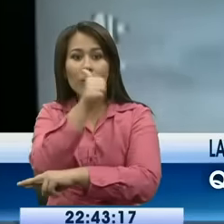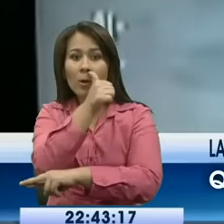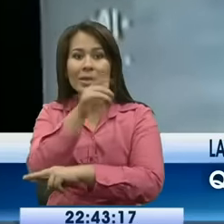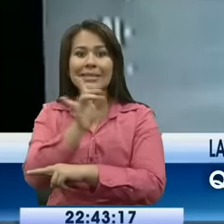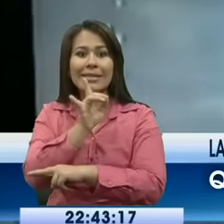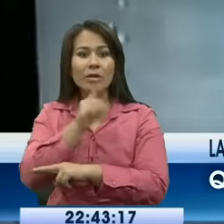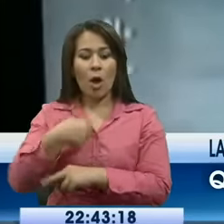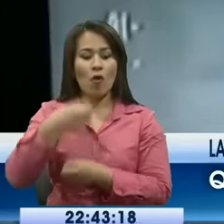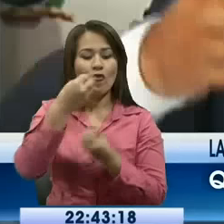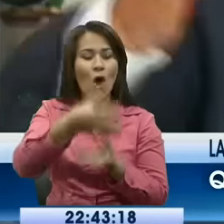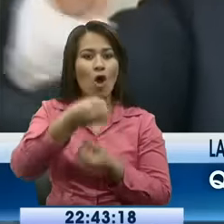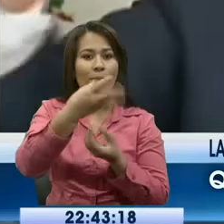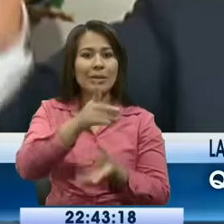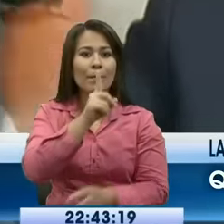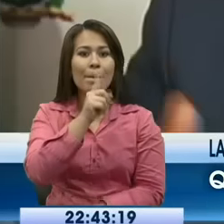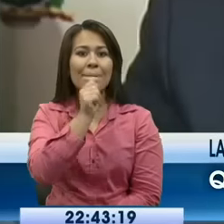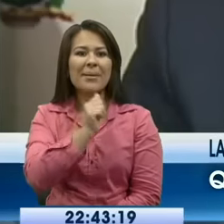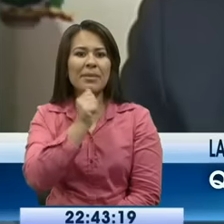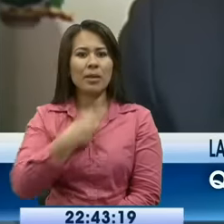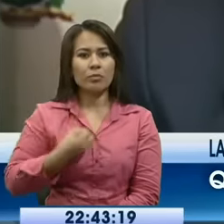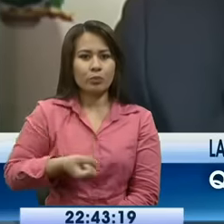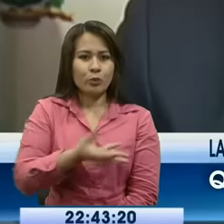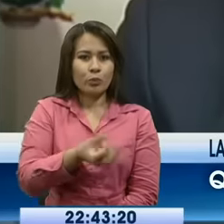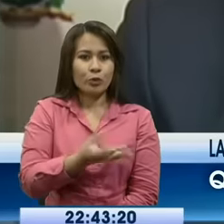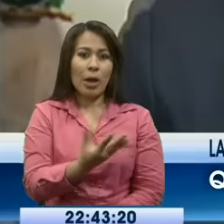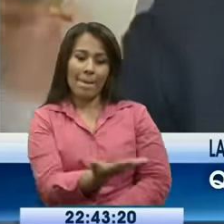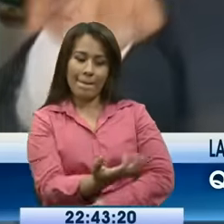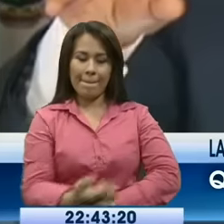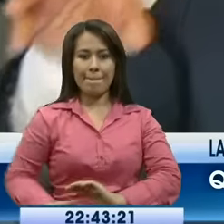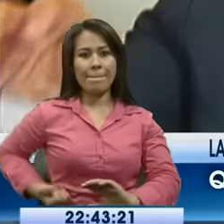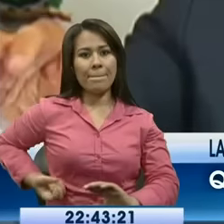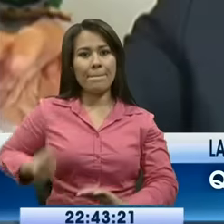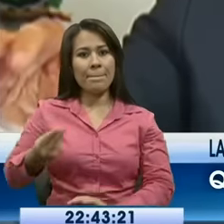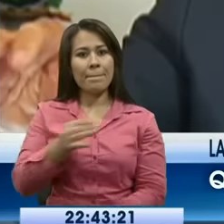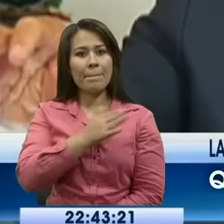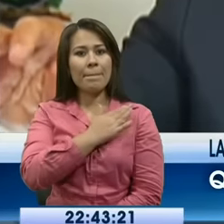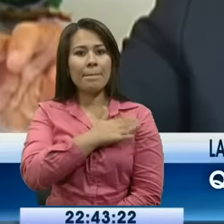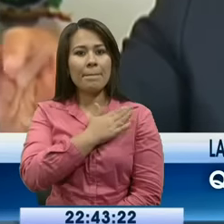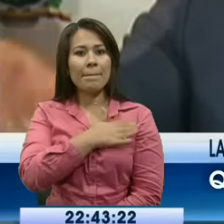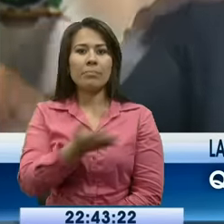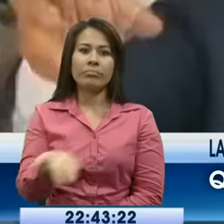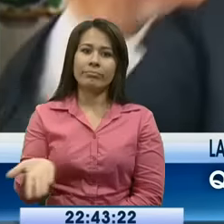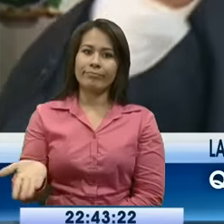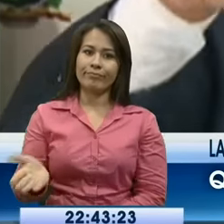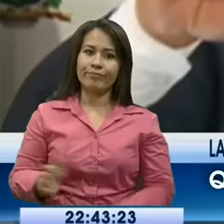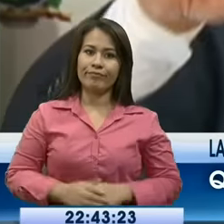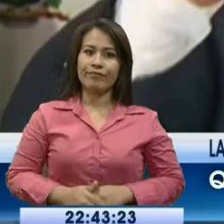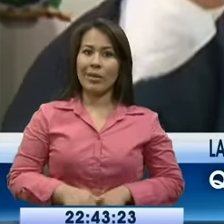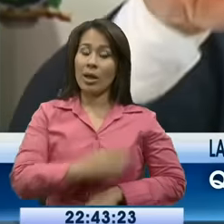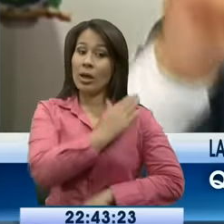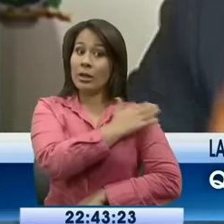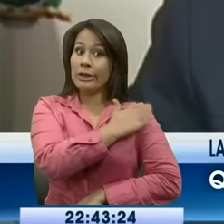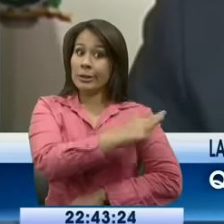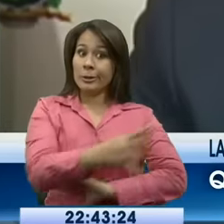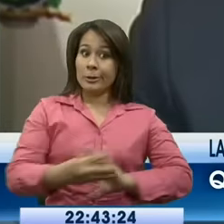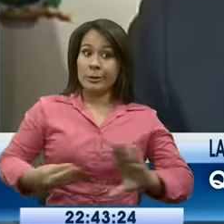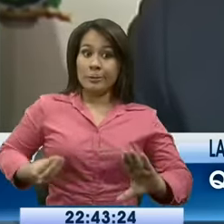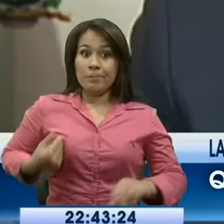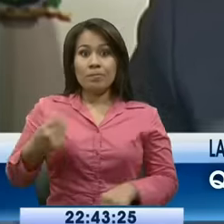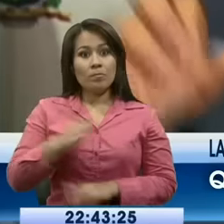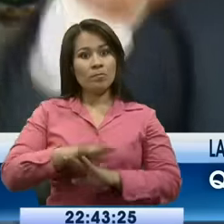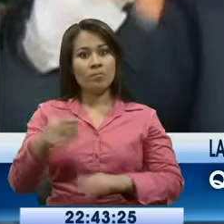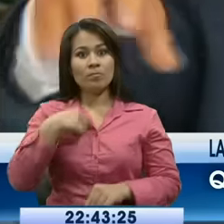individuo inmediatamente informaba a la estructura criminal para la carga de combustible, donde debían ellos a su vez